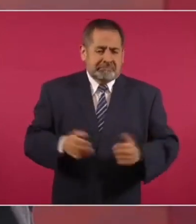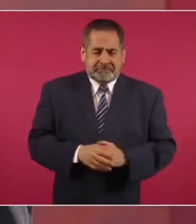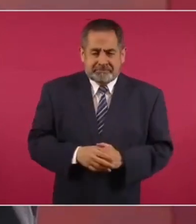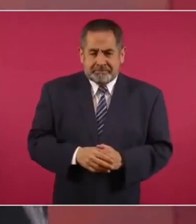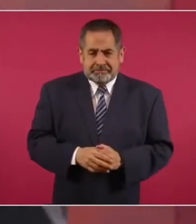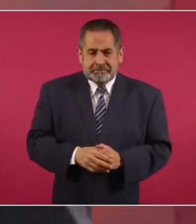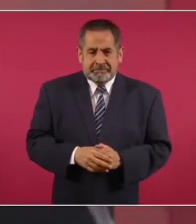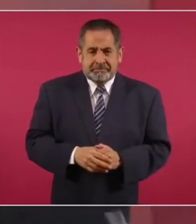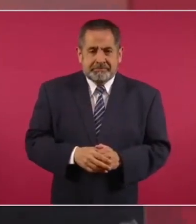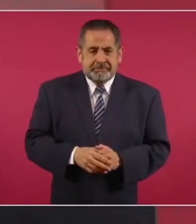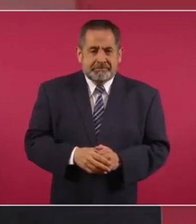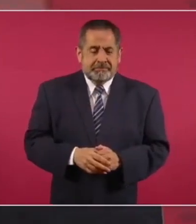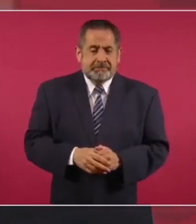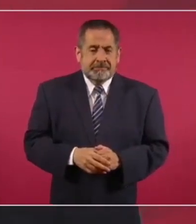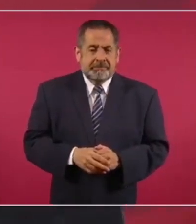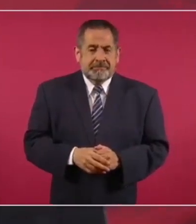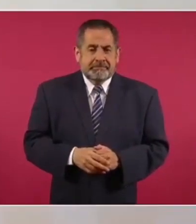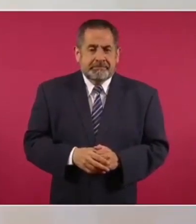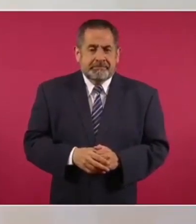en